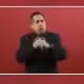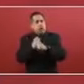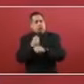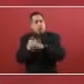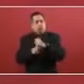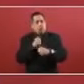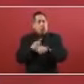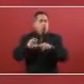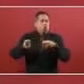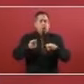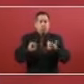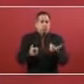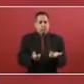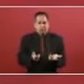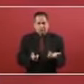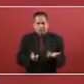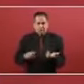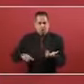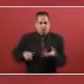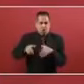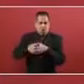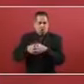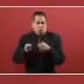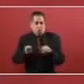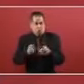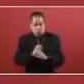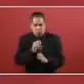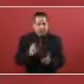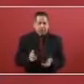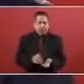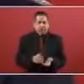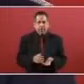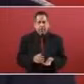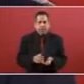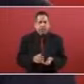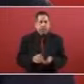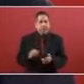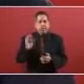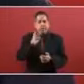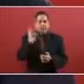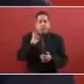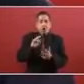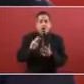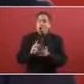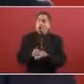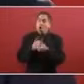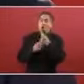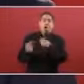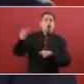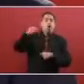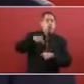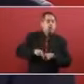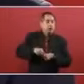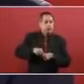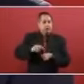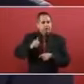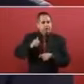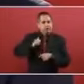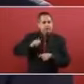tiempo en el gobierno. Si regresa el conservadurismo,